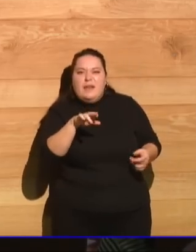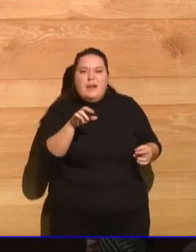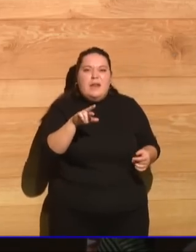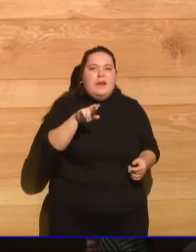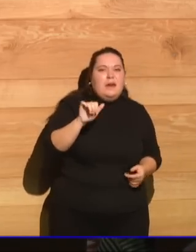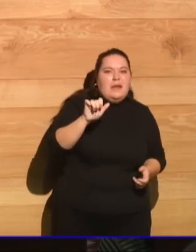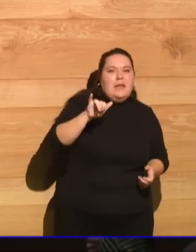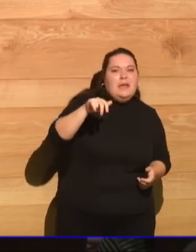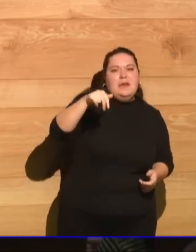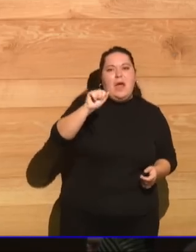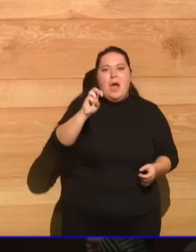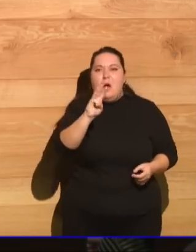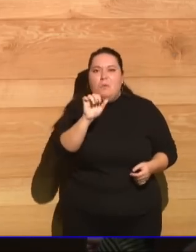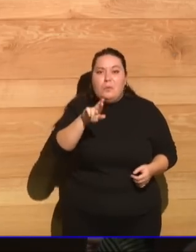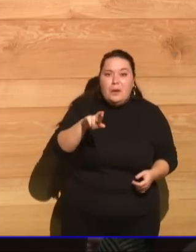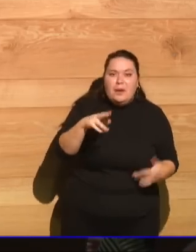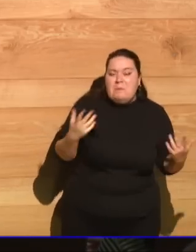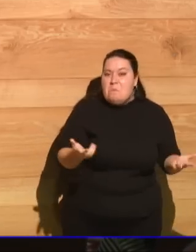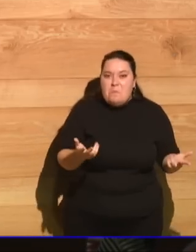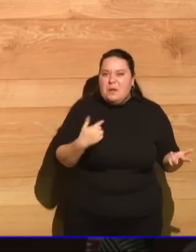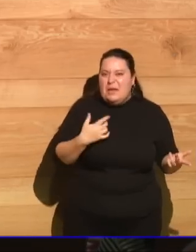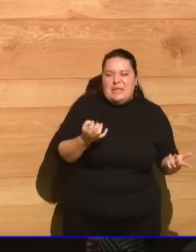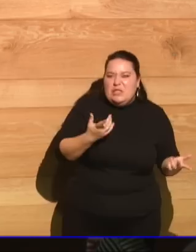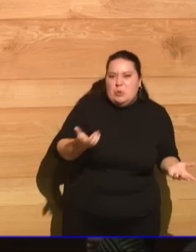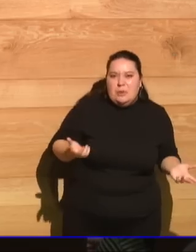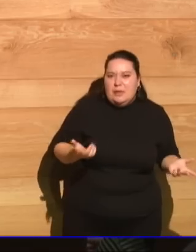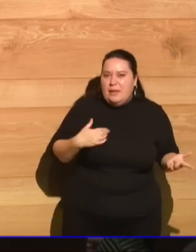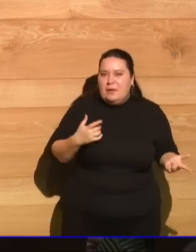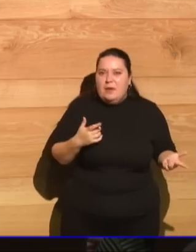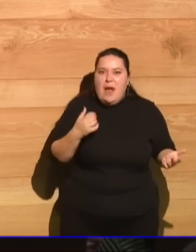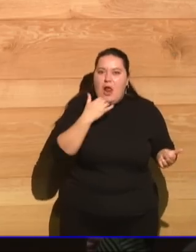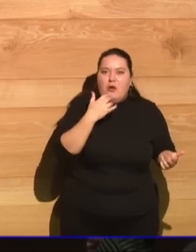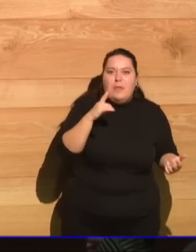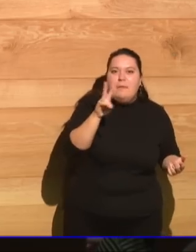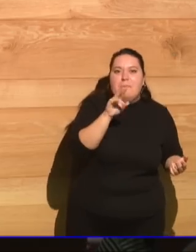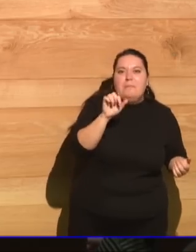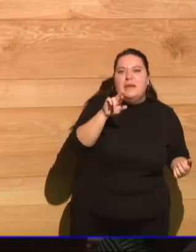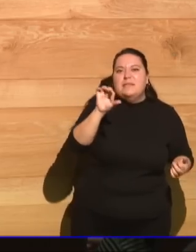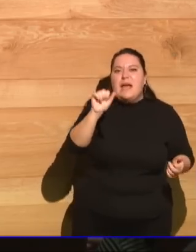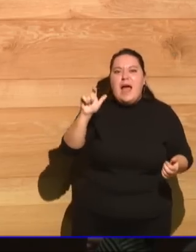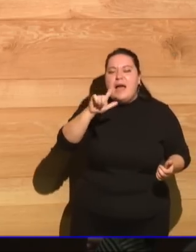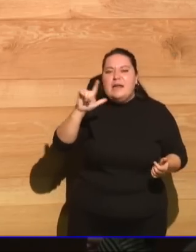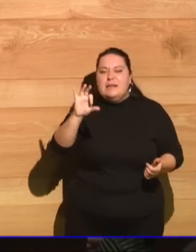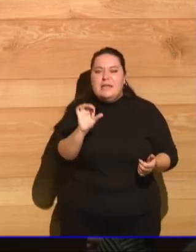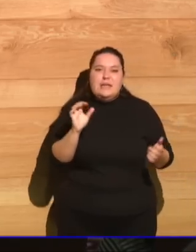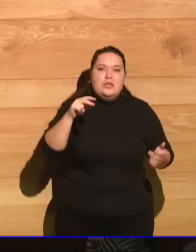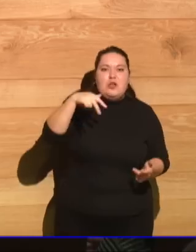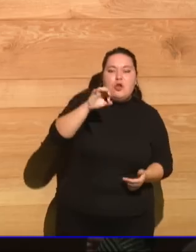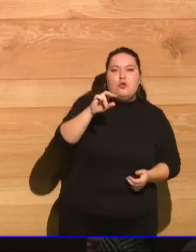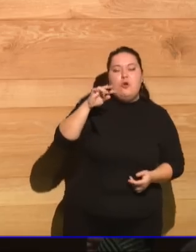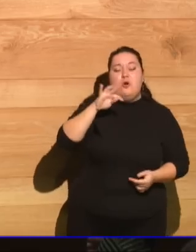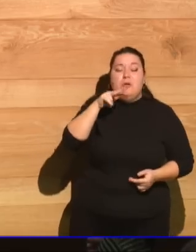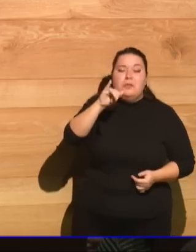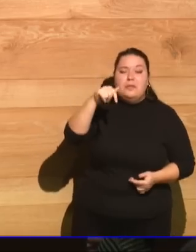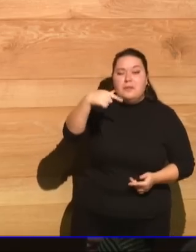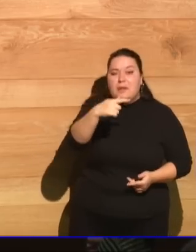Digo, porque al parque, ¿quién hace parques? ¿Qué gente? Algo de Versalles, Nothing Hill, yo qué sé, parques. Entonces le llamo a Rodrigo, y a Rodrigo le gusta